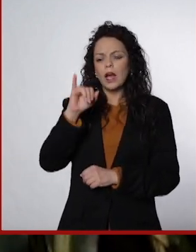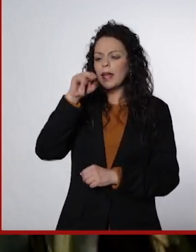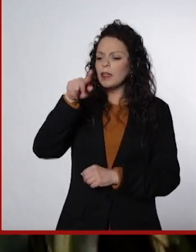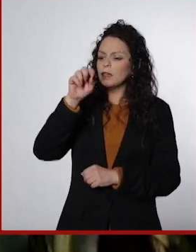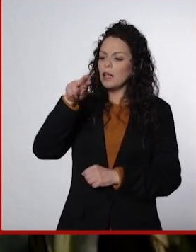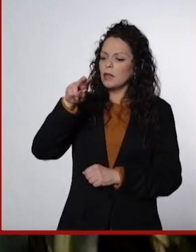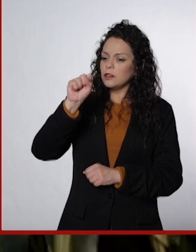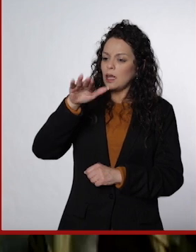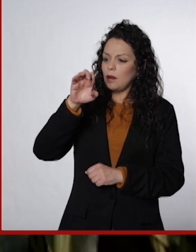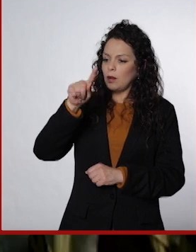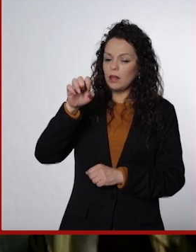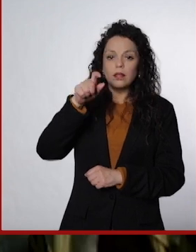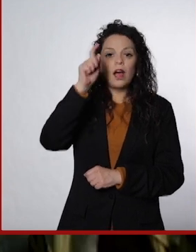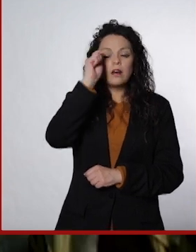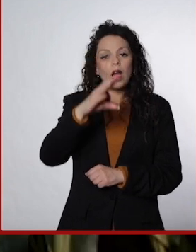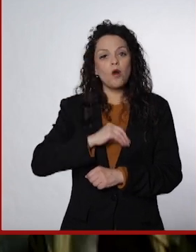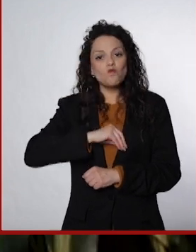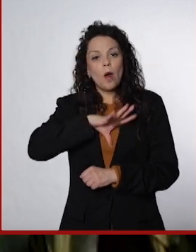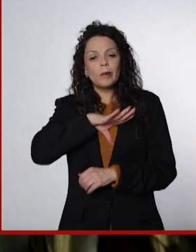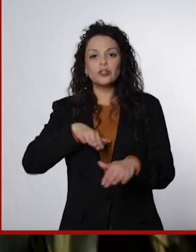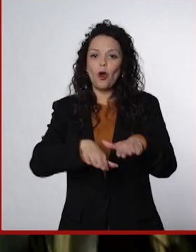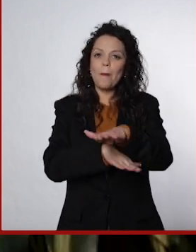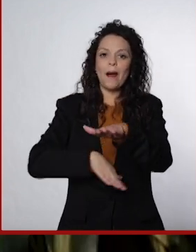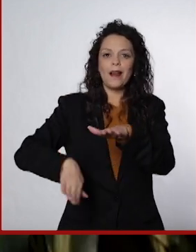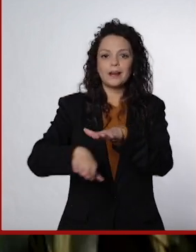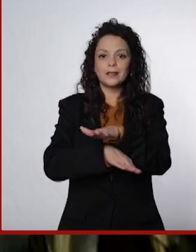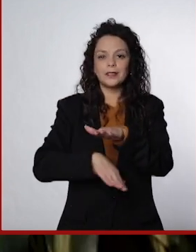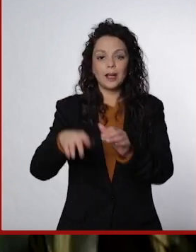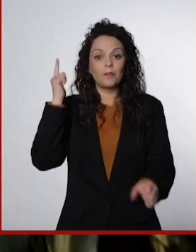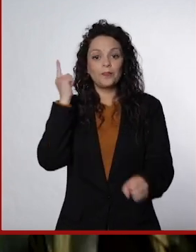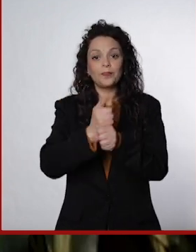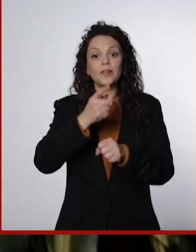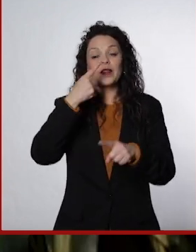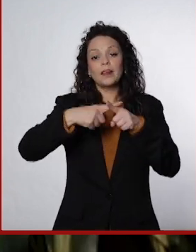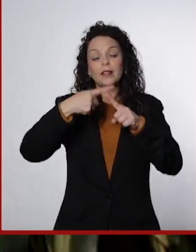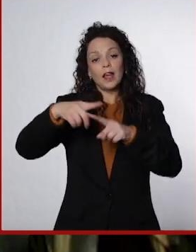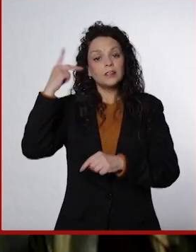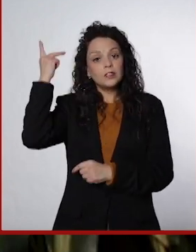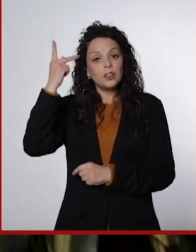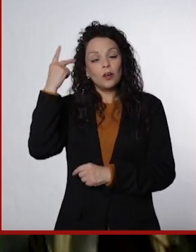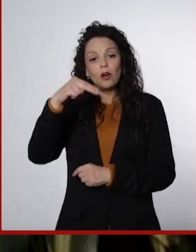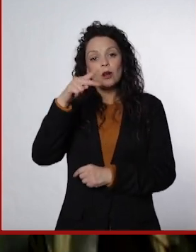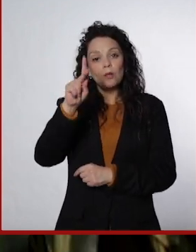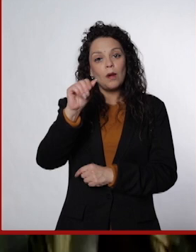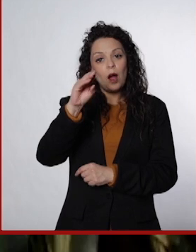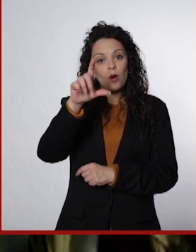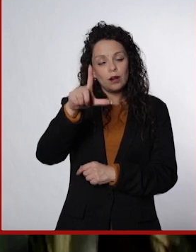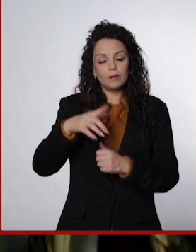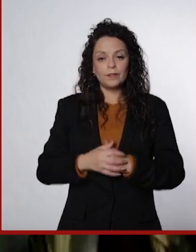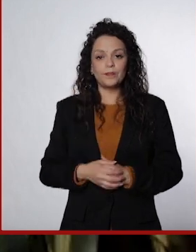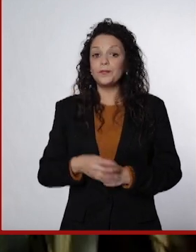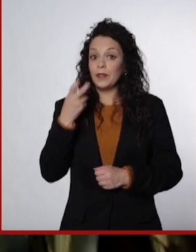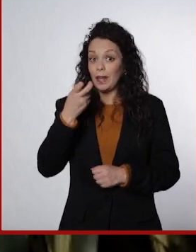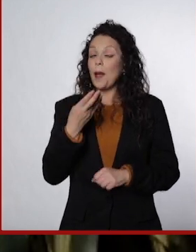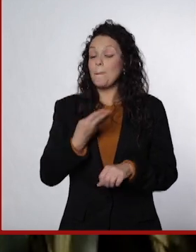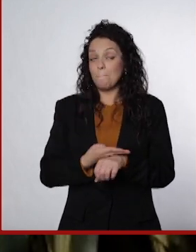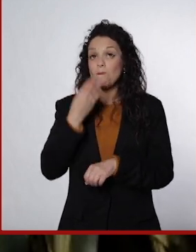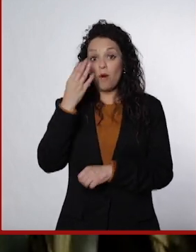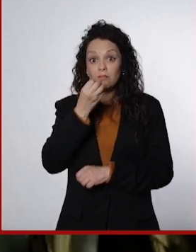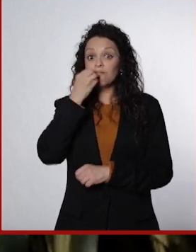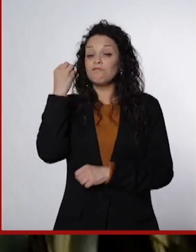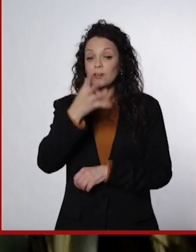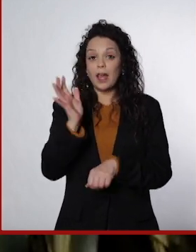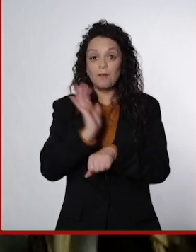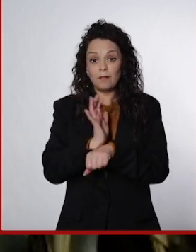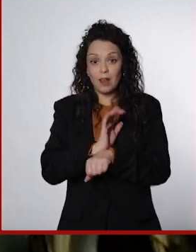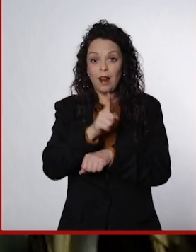estas emociones básicas, como les llaman, que descubrió un psicólogo que se llama Paul Ekman. Y creo que esa es una muy buena también película para ver si quieres